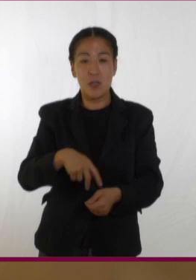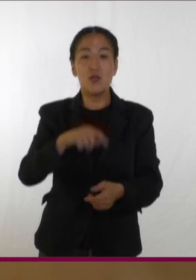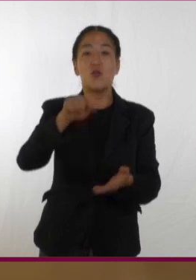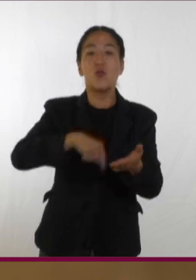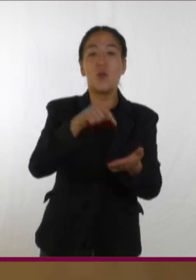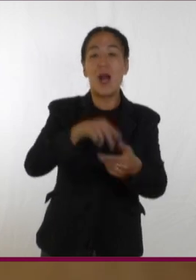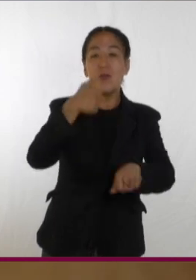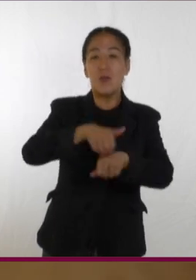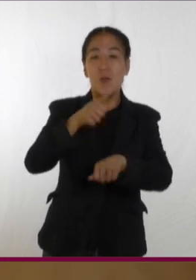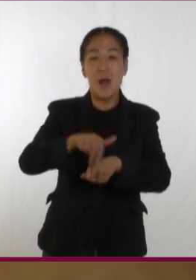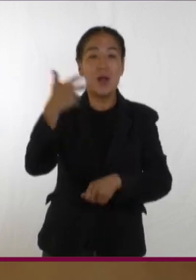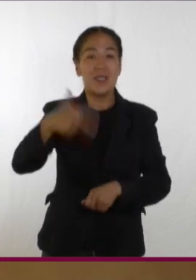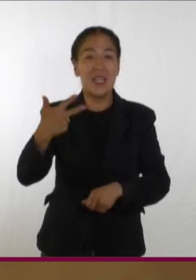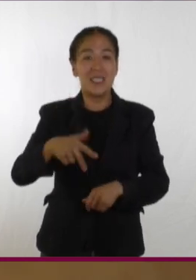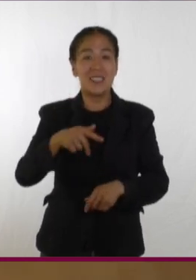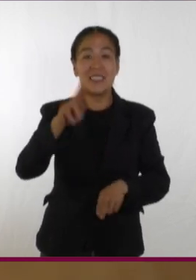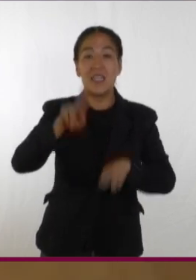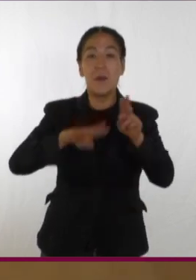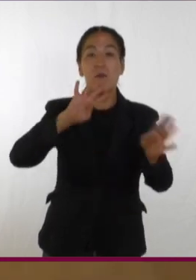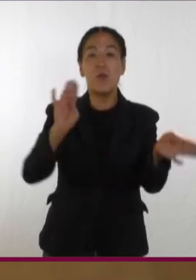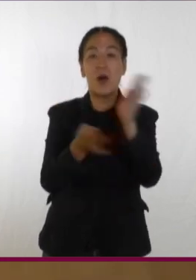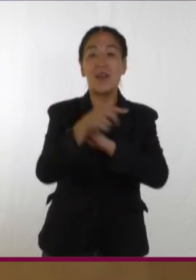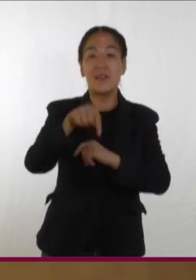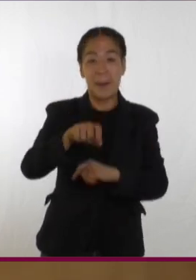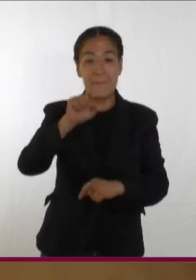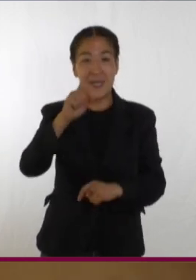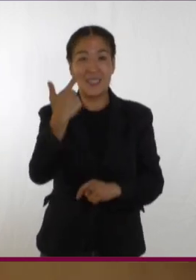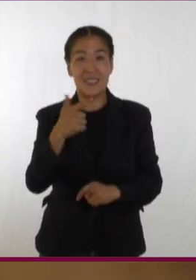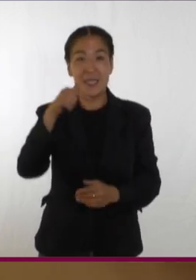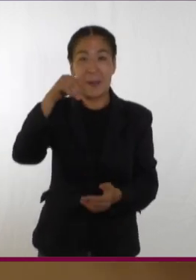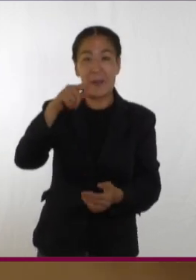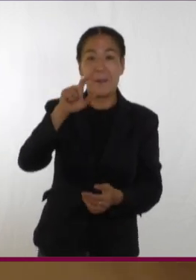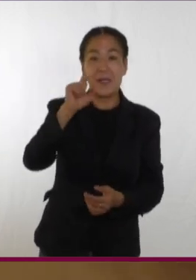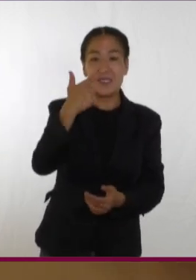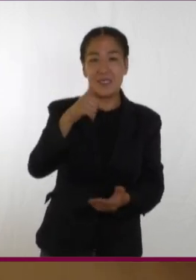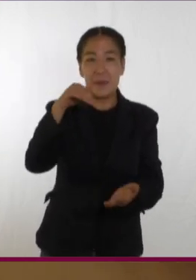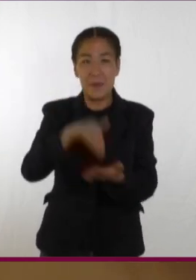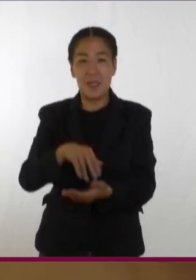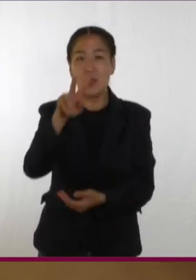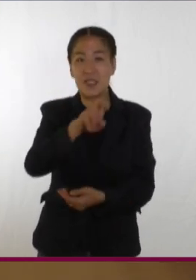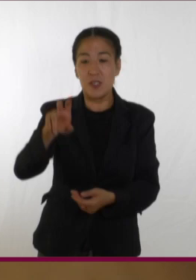ocupa en la posición número 3 a nivel mundial, llegando a producir hasta